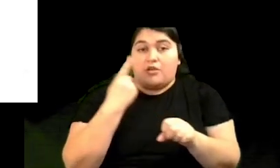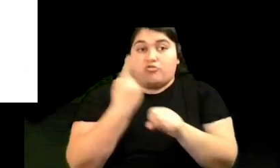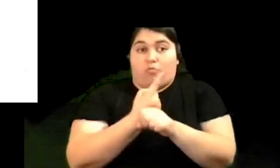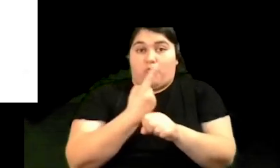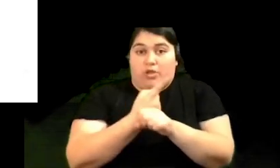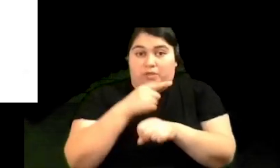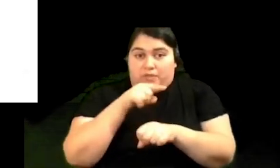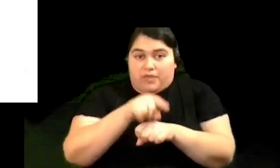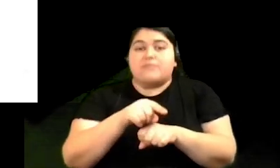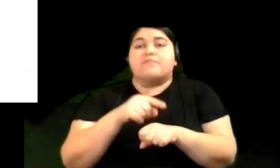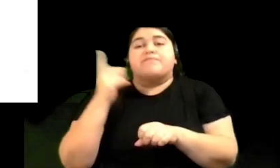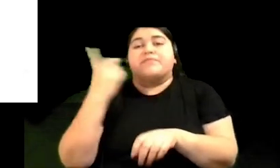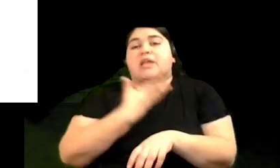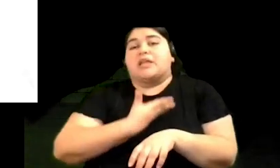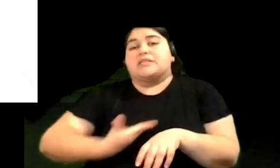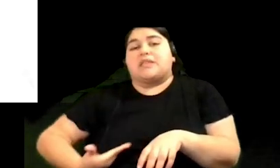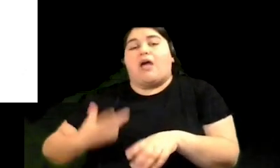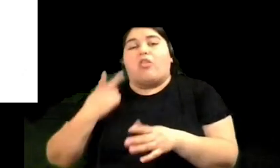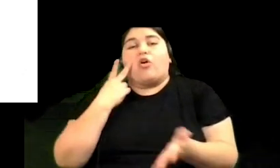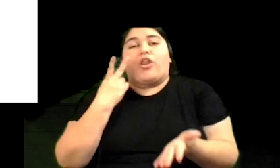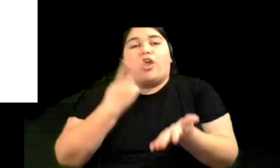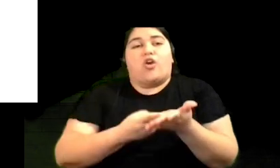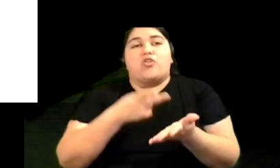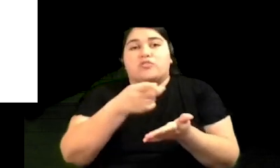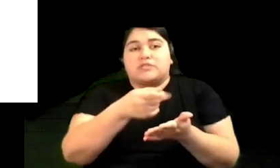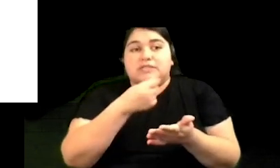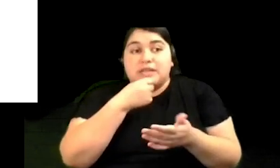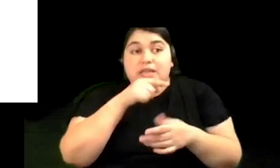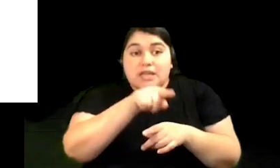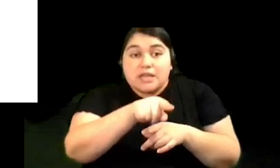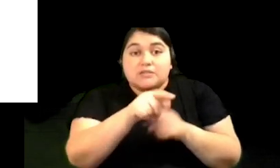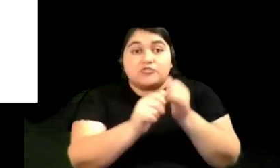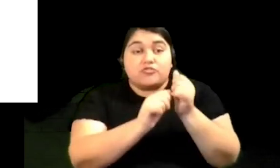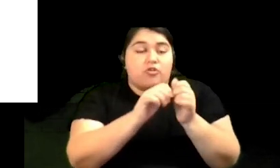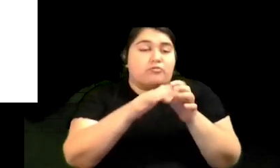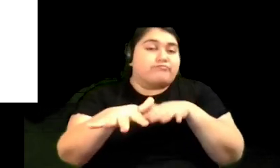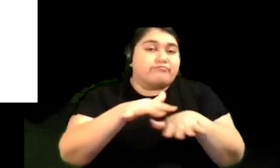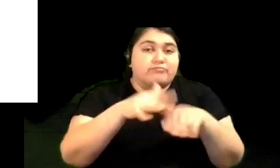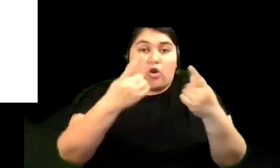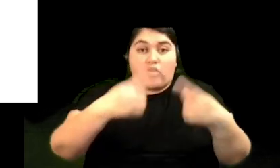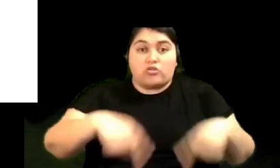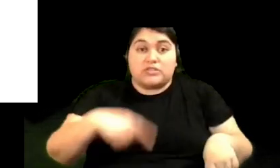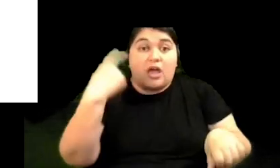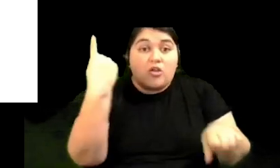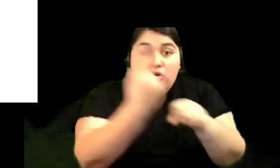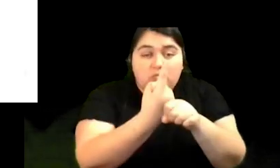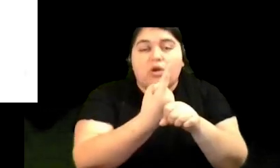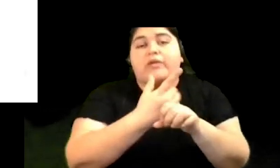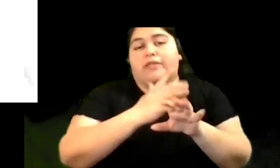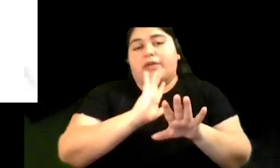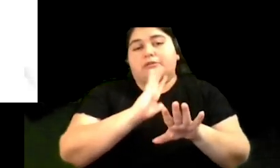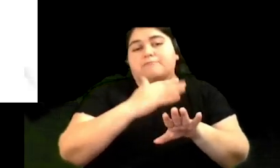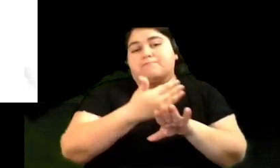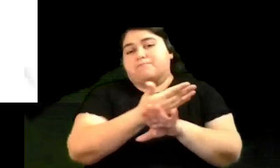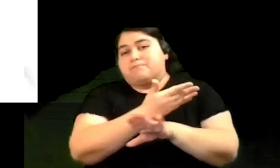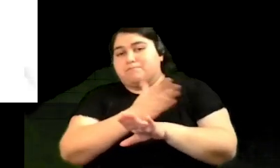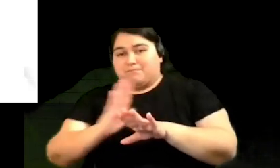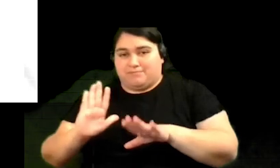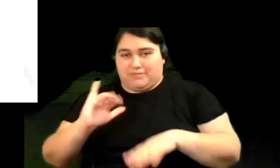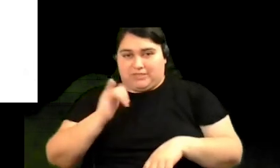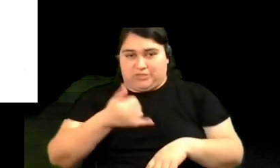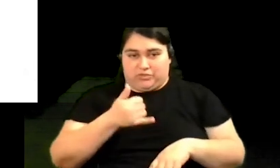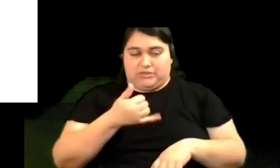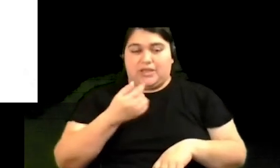el Estado les va a reconocer la no posibilidad de realizar esa actividad. ¿Está bien? O sea que es un parámetro muy particular, pero es